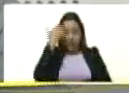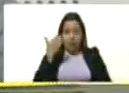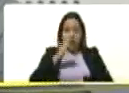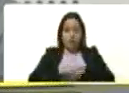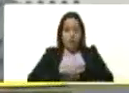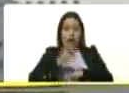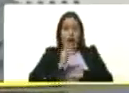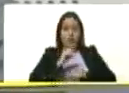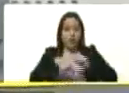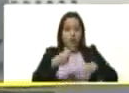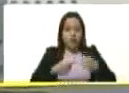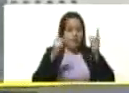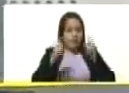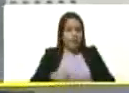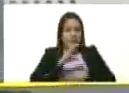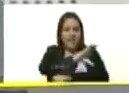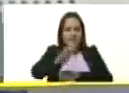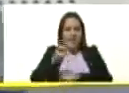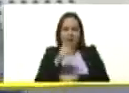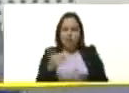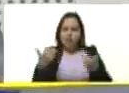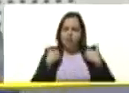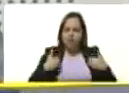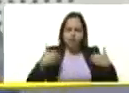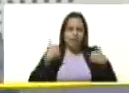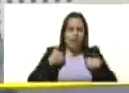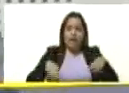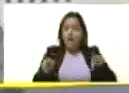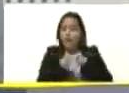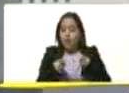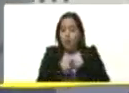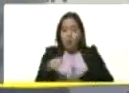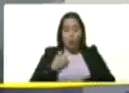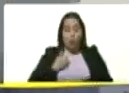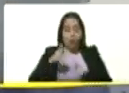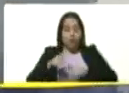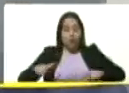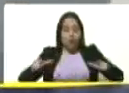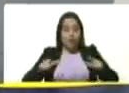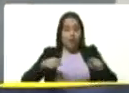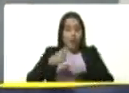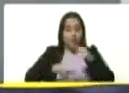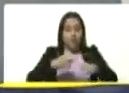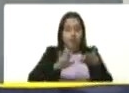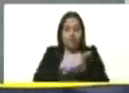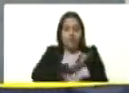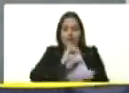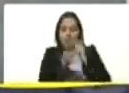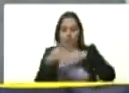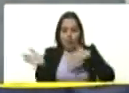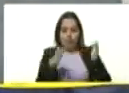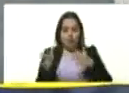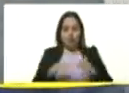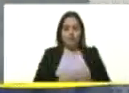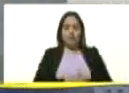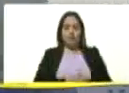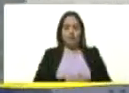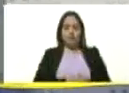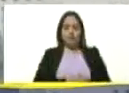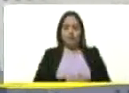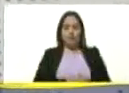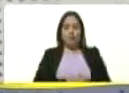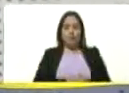también, que el Caribe sufre, como ninguna otra región, los efectos del cambio climático.